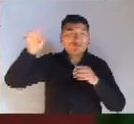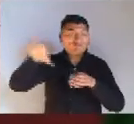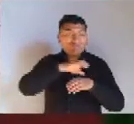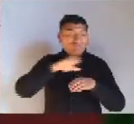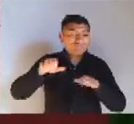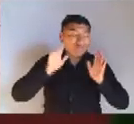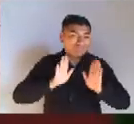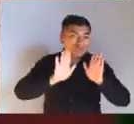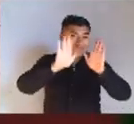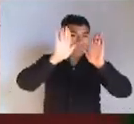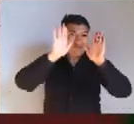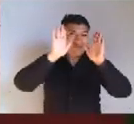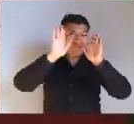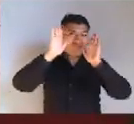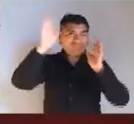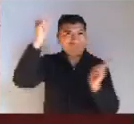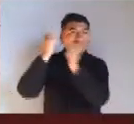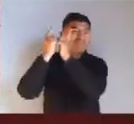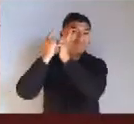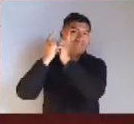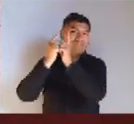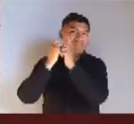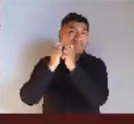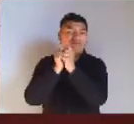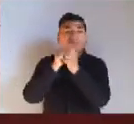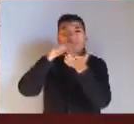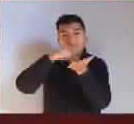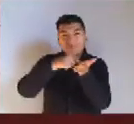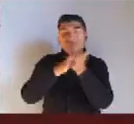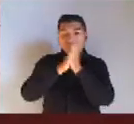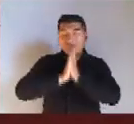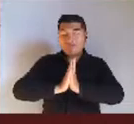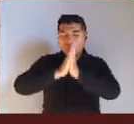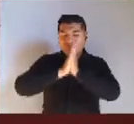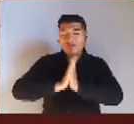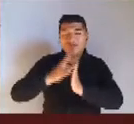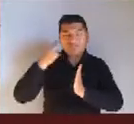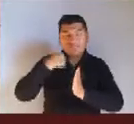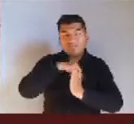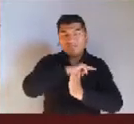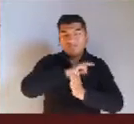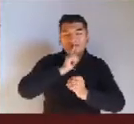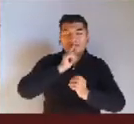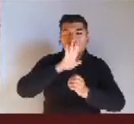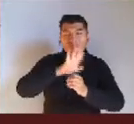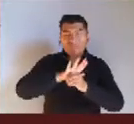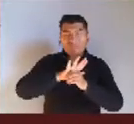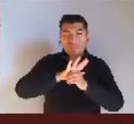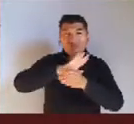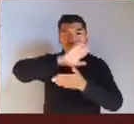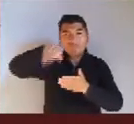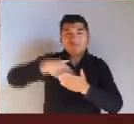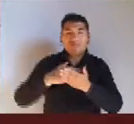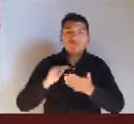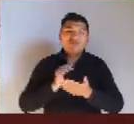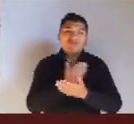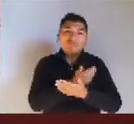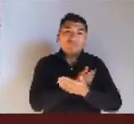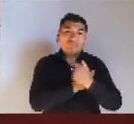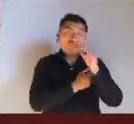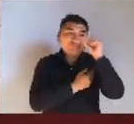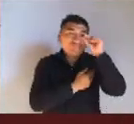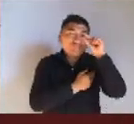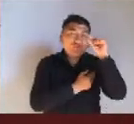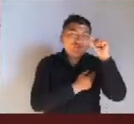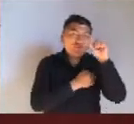milagro del retorno. Por eso, a través de esta oración, nos vamos a comprometer a que toda nuestra pequeña y